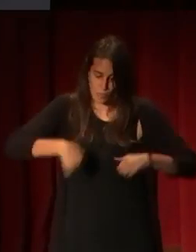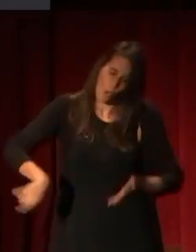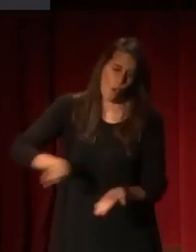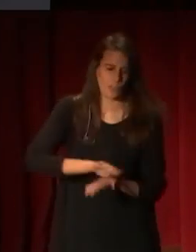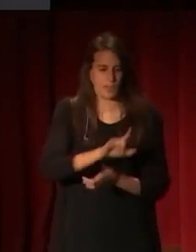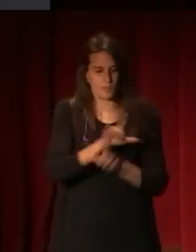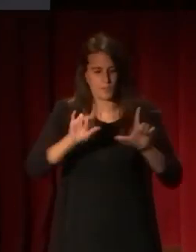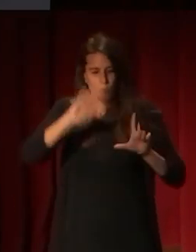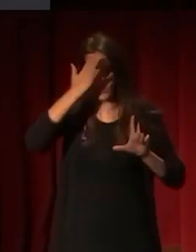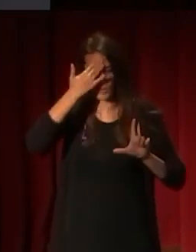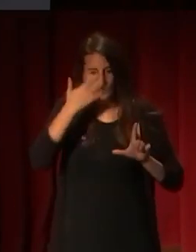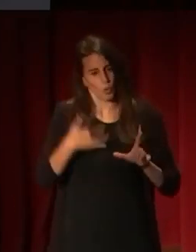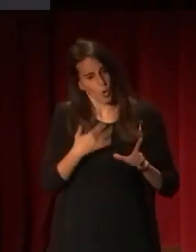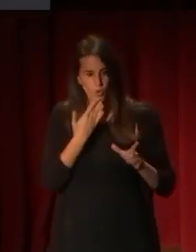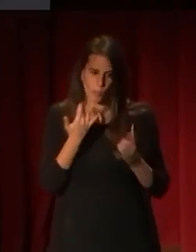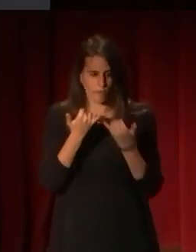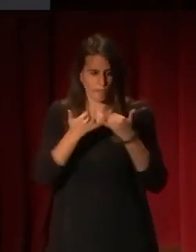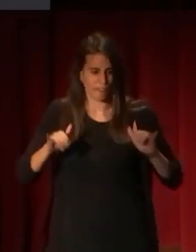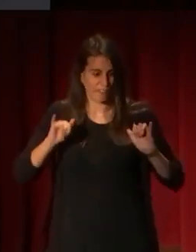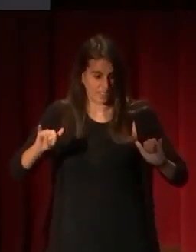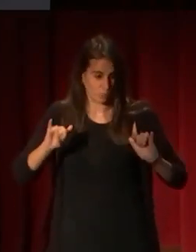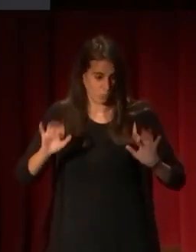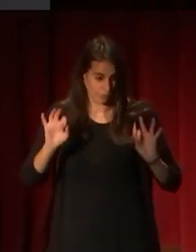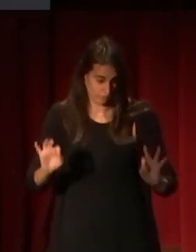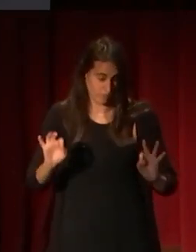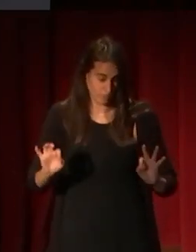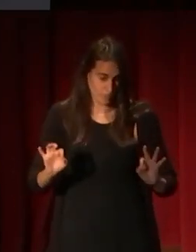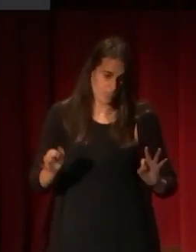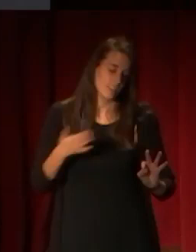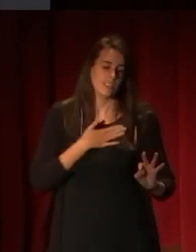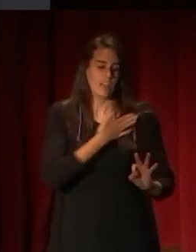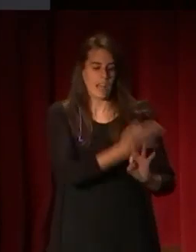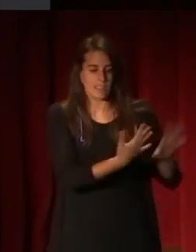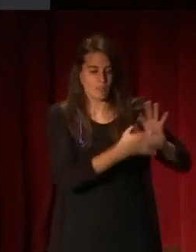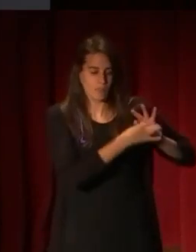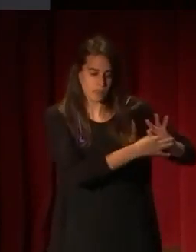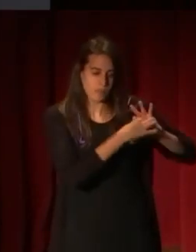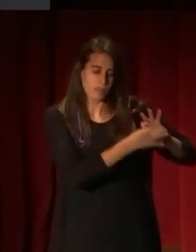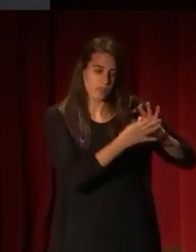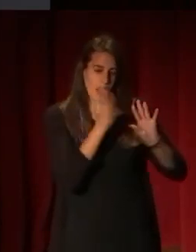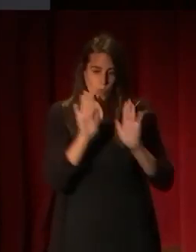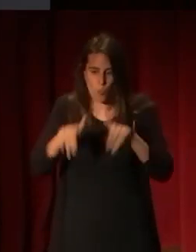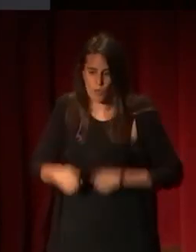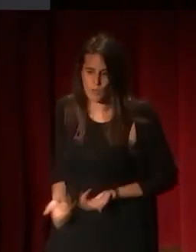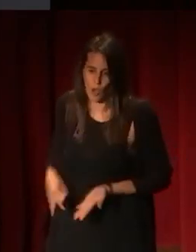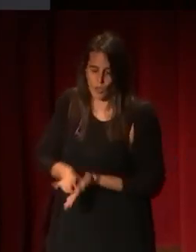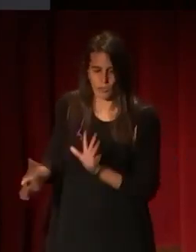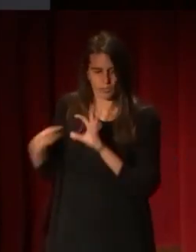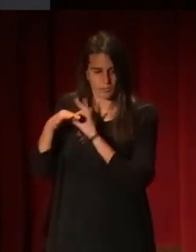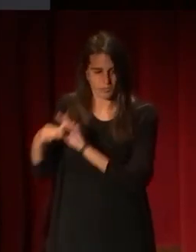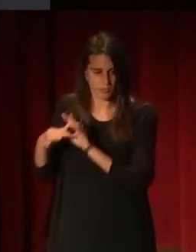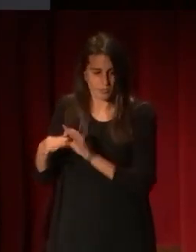festivo yo casi diría más festero que fue que estuvo tan ligado a ella ya su fisonomía desde sus orígenes